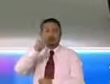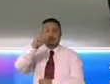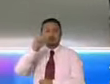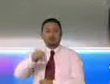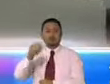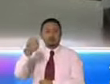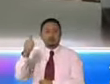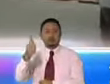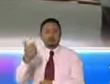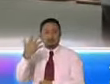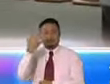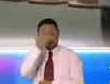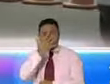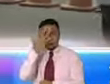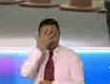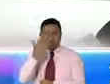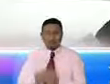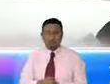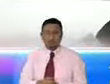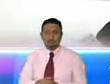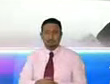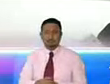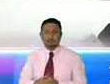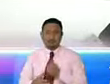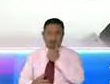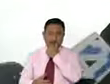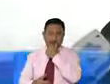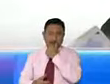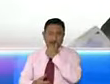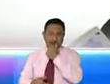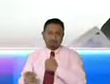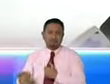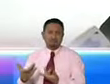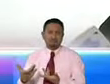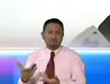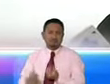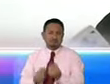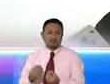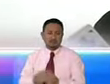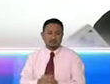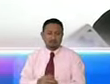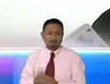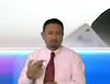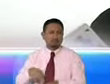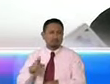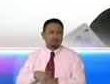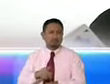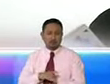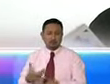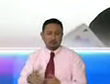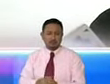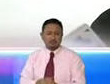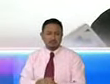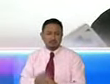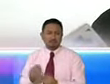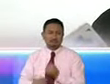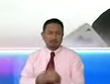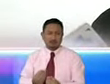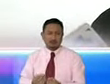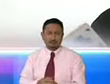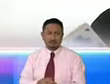la provincia de Esmeraldas, cantón Atacames. Su accionar era completamente normal, estaba dedicado